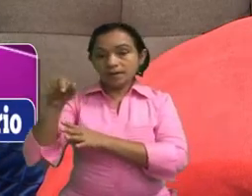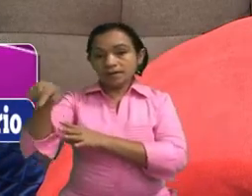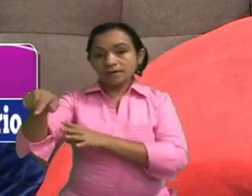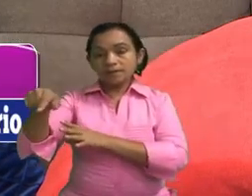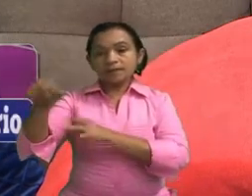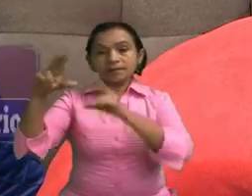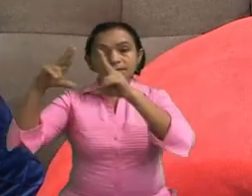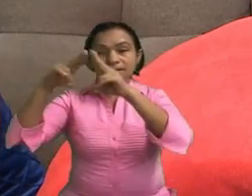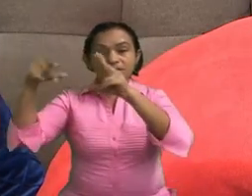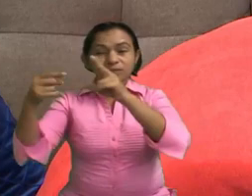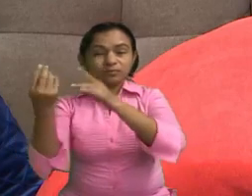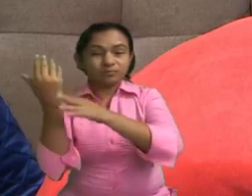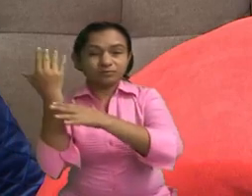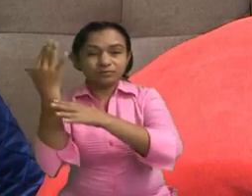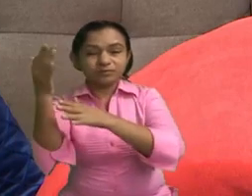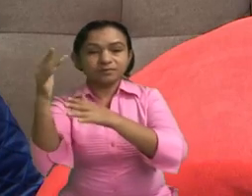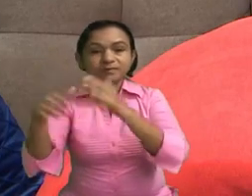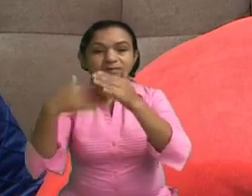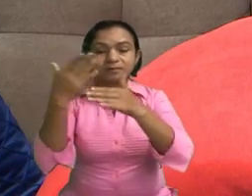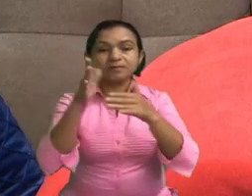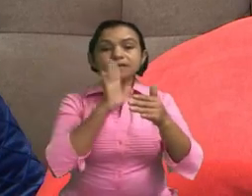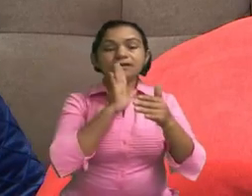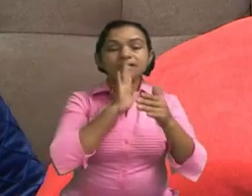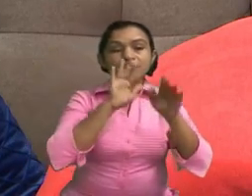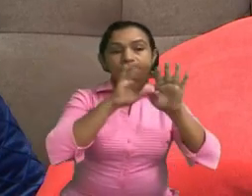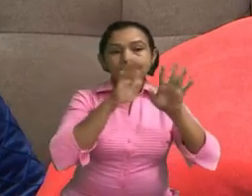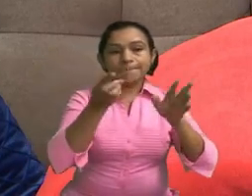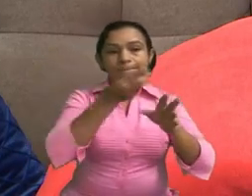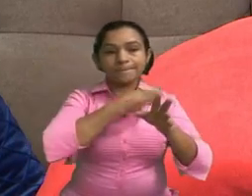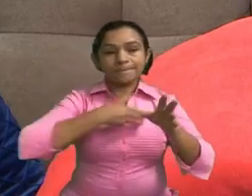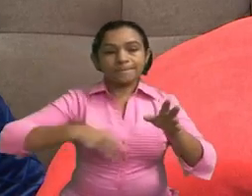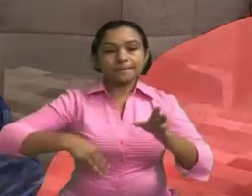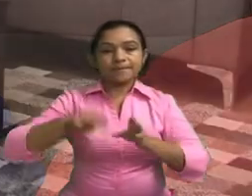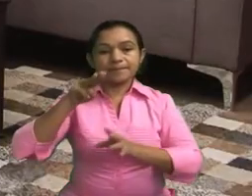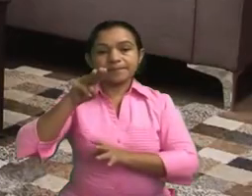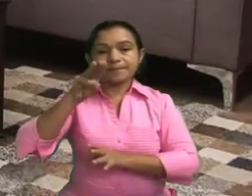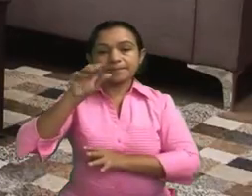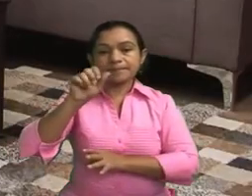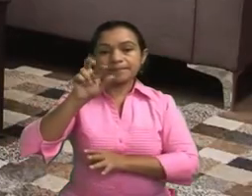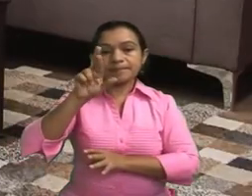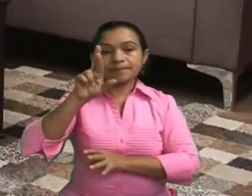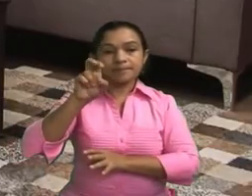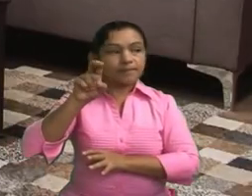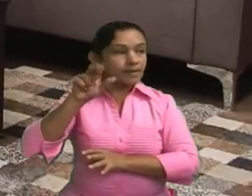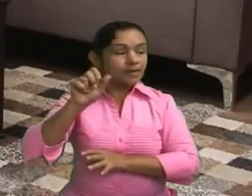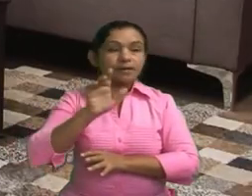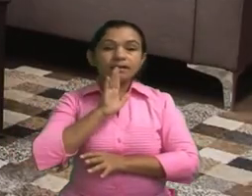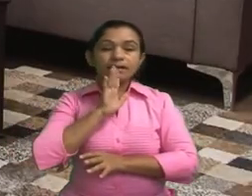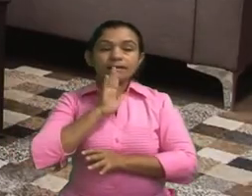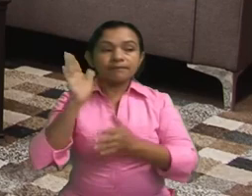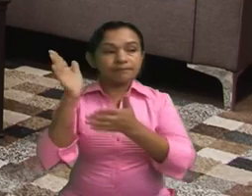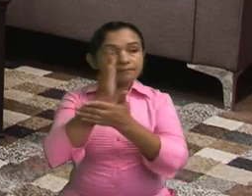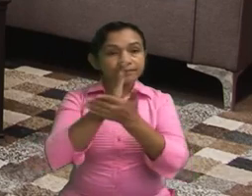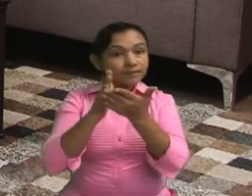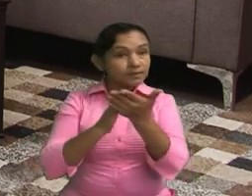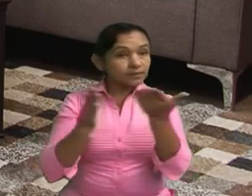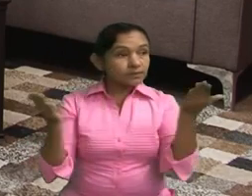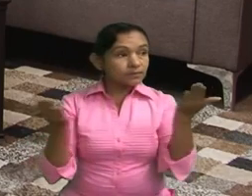fuera de cámara con la compañera Sumaya Castillo, ministra del Marena, estábamos conversando sobre algunas